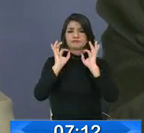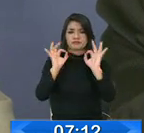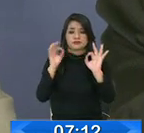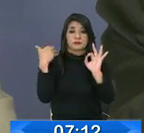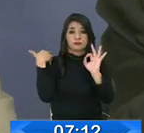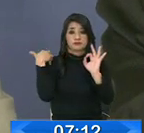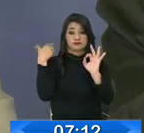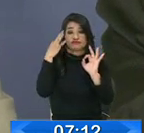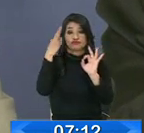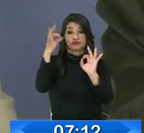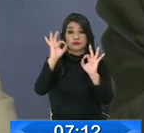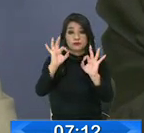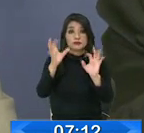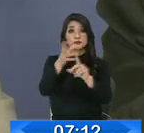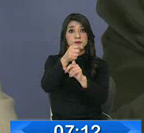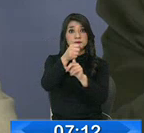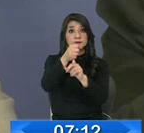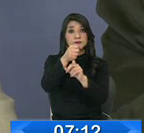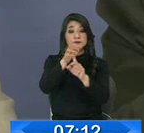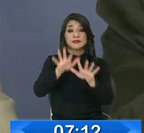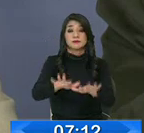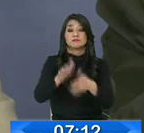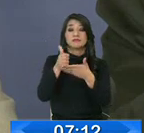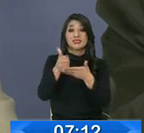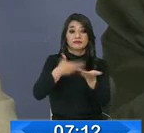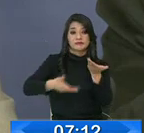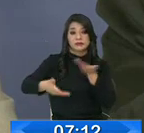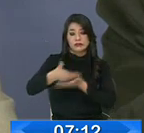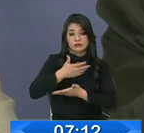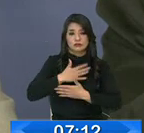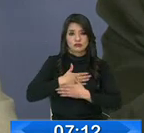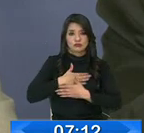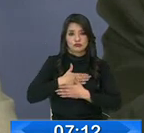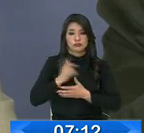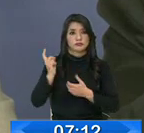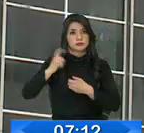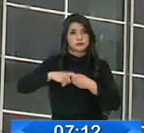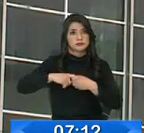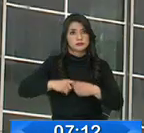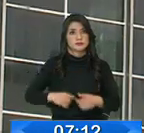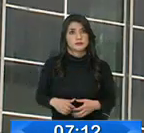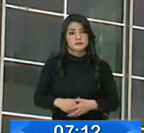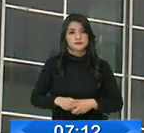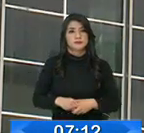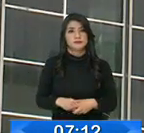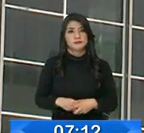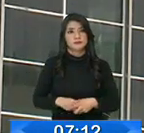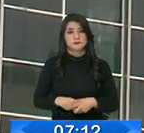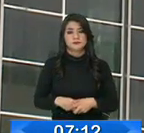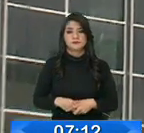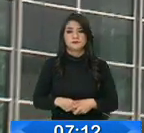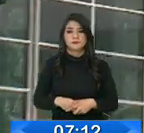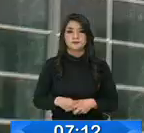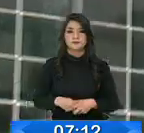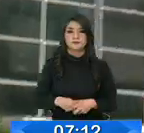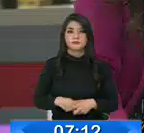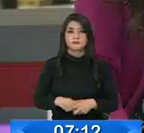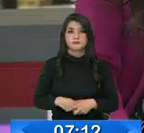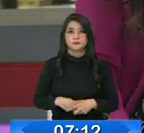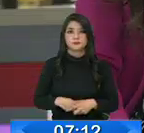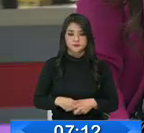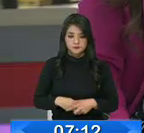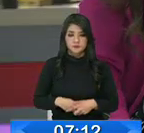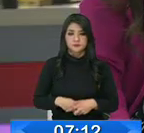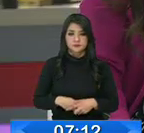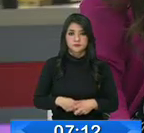futuro de la seguridad social en beneficio de nuestros afiliados. Informó Marilyn Jaramillo.